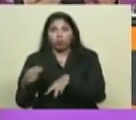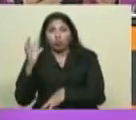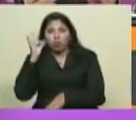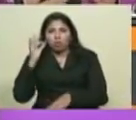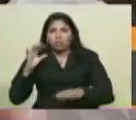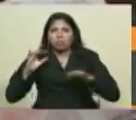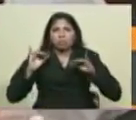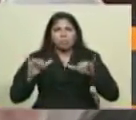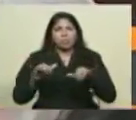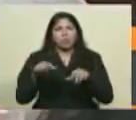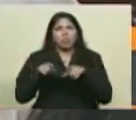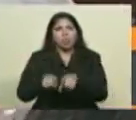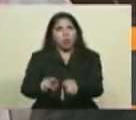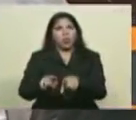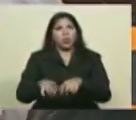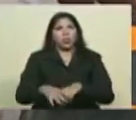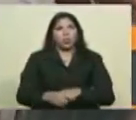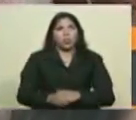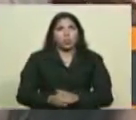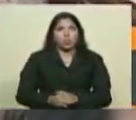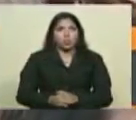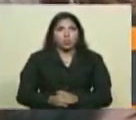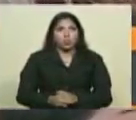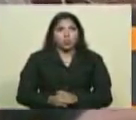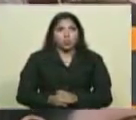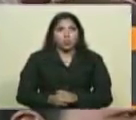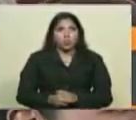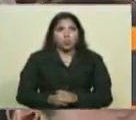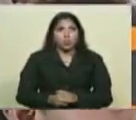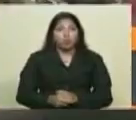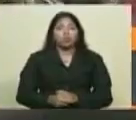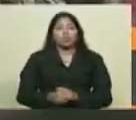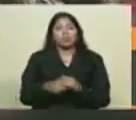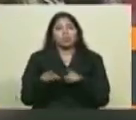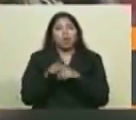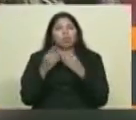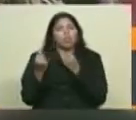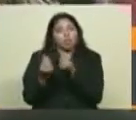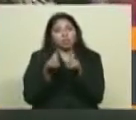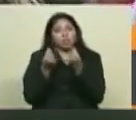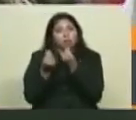revolución bolivariana es en esencia